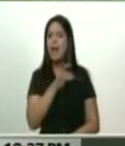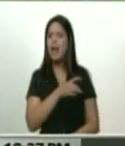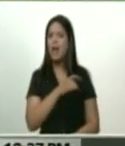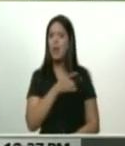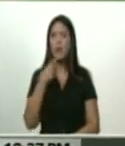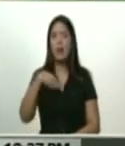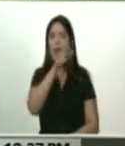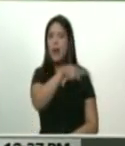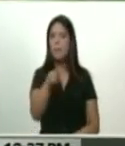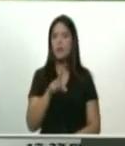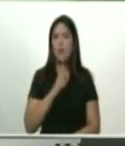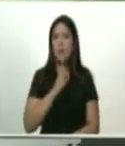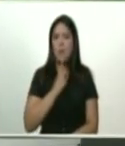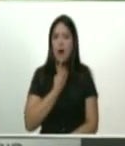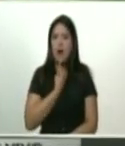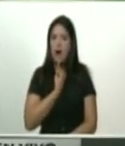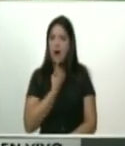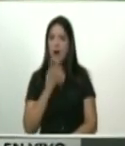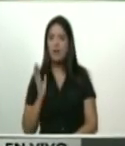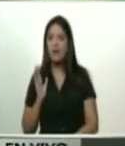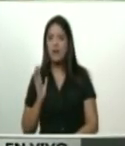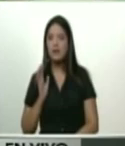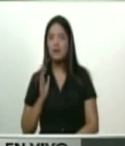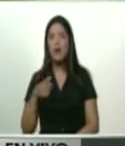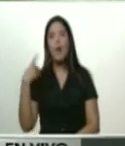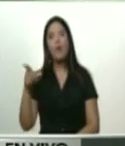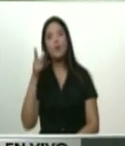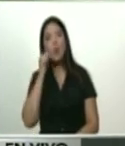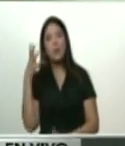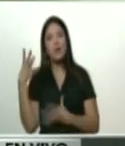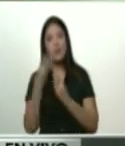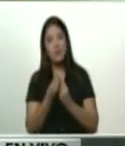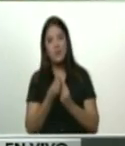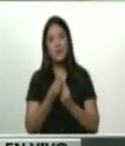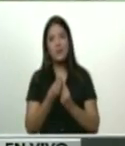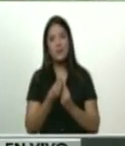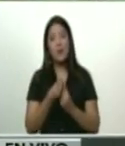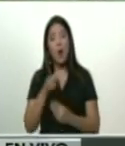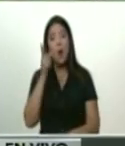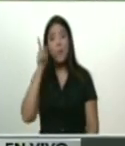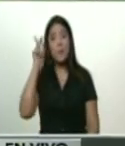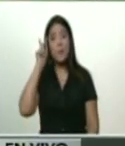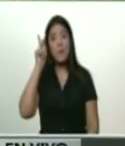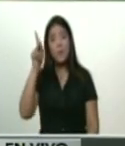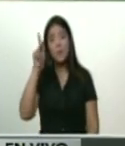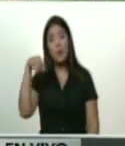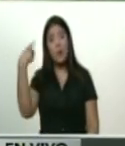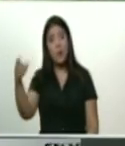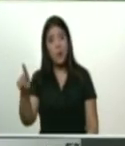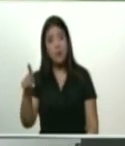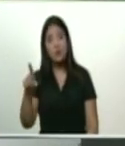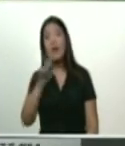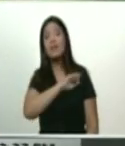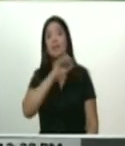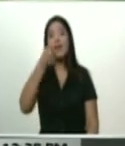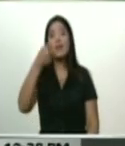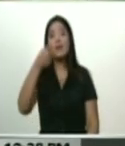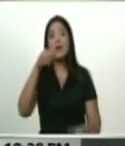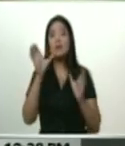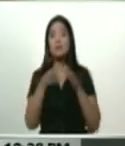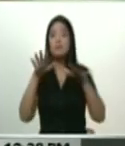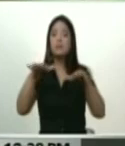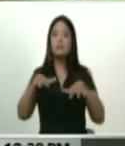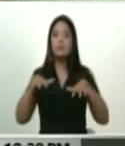los amargados. Tarek, Paul Gilman, que nos acompaña aquí, nuestro maestro Rodolfo Sanglimbeni, director de la Orquesta